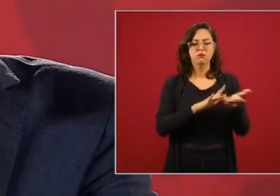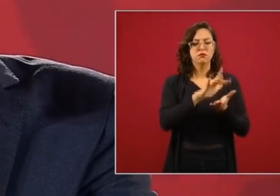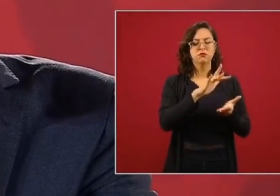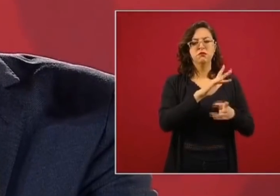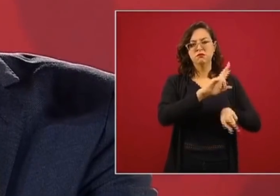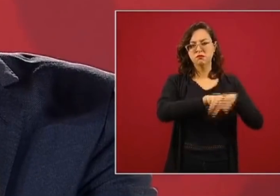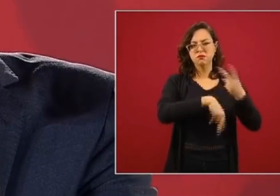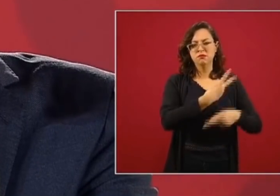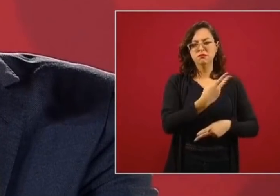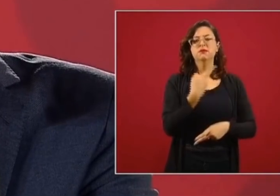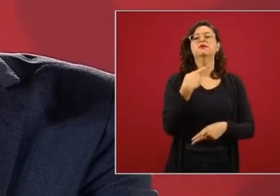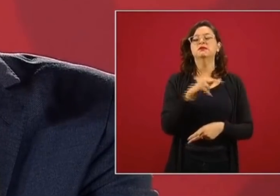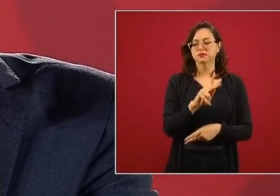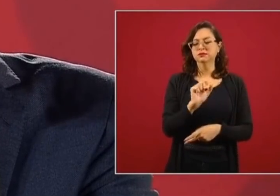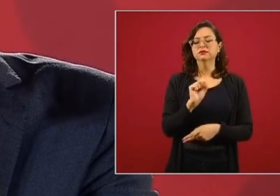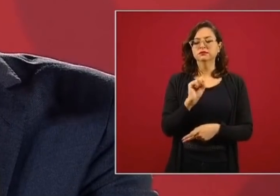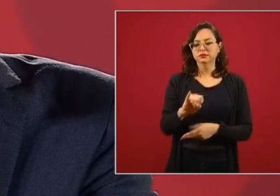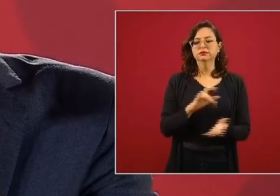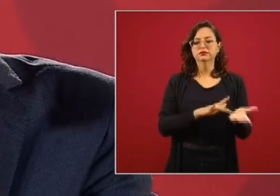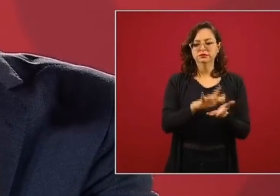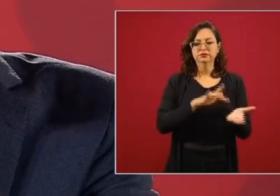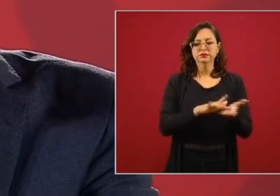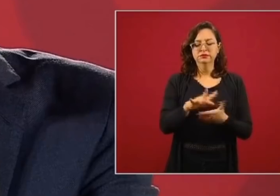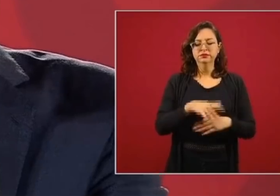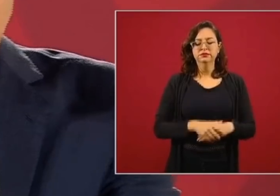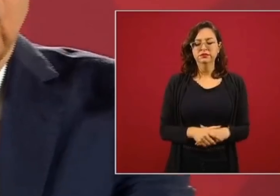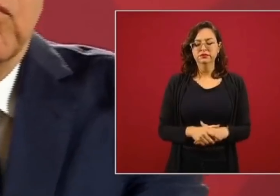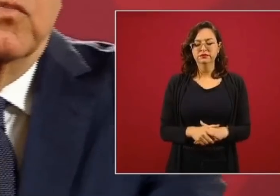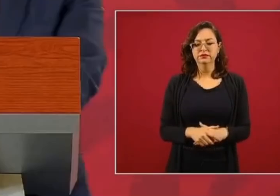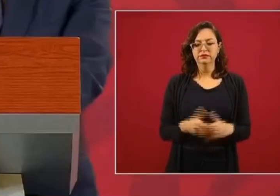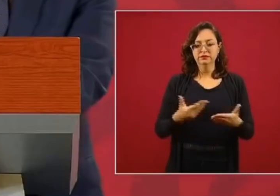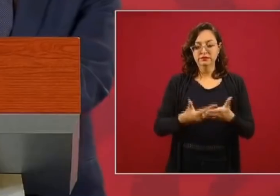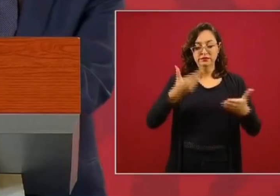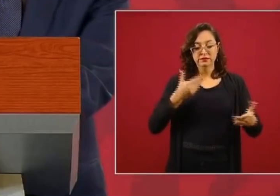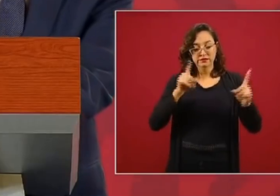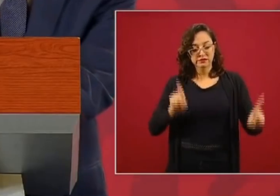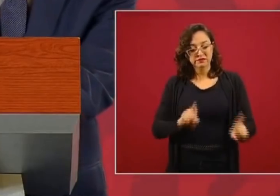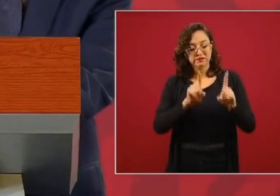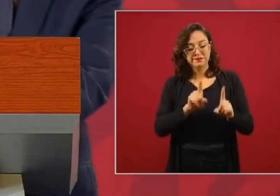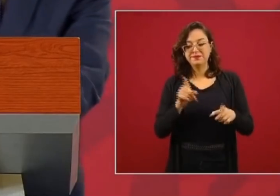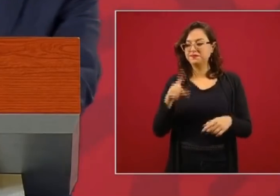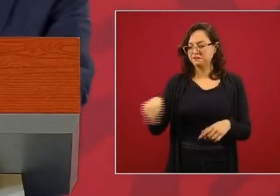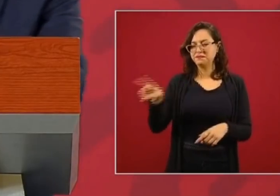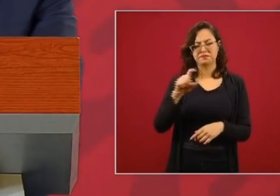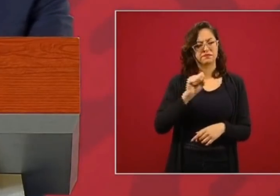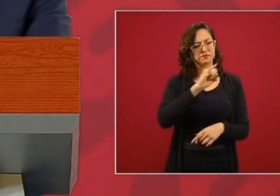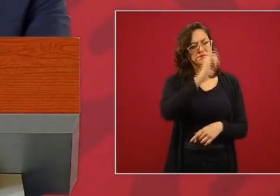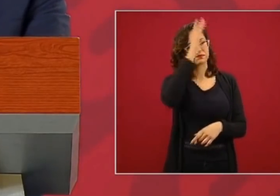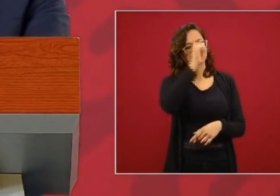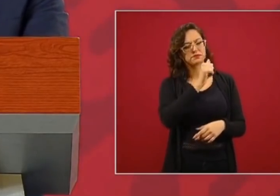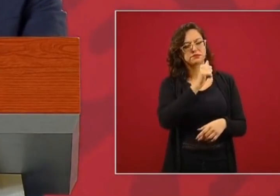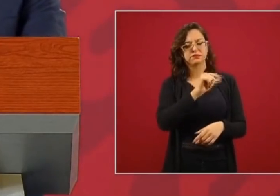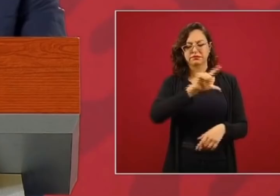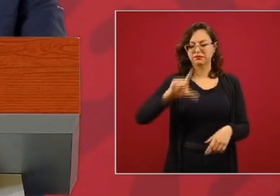manifestaron desde antes del encuentro su respaldo al